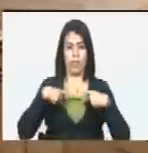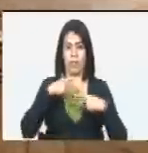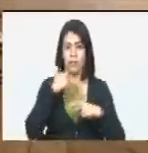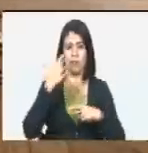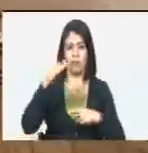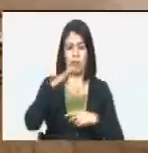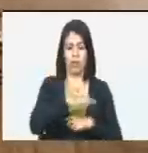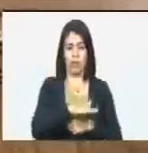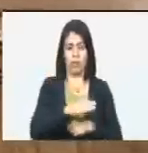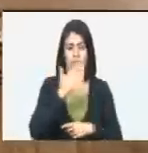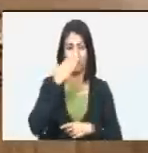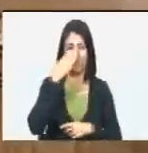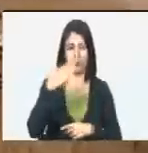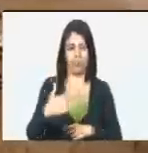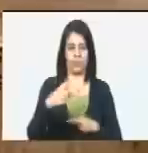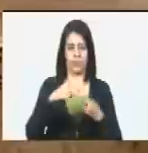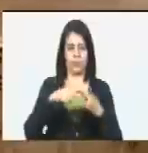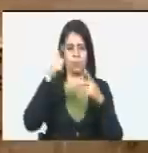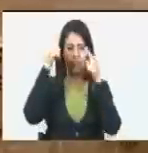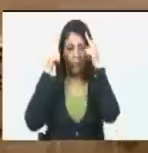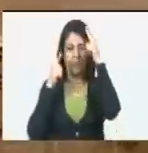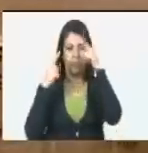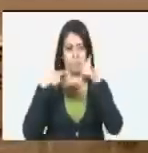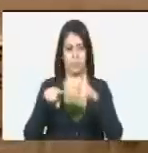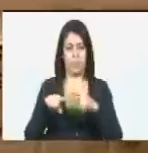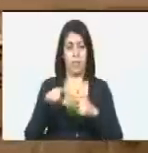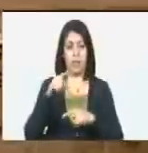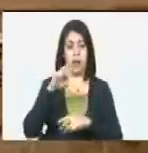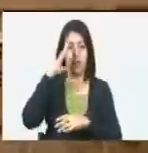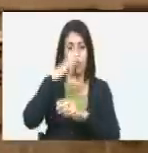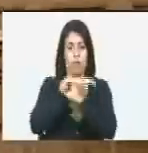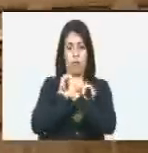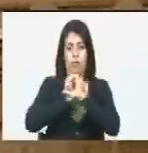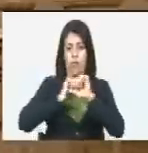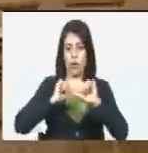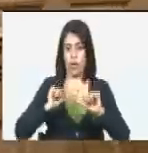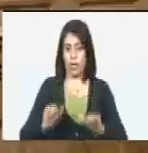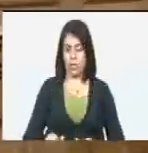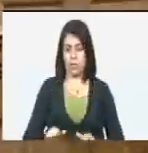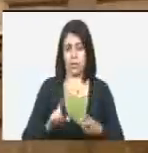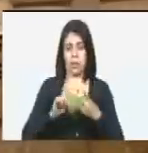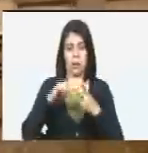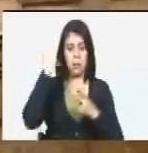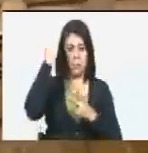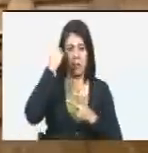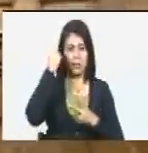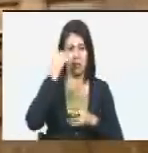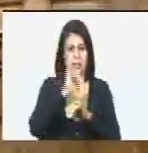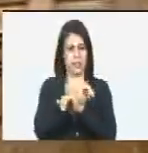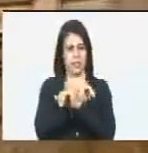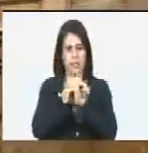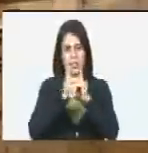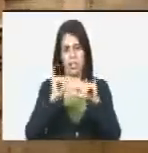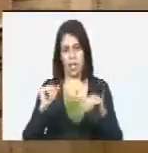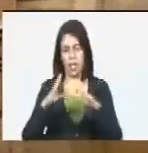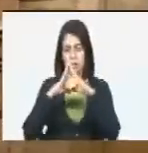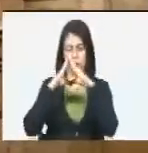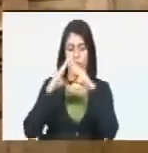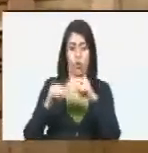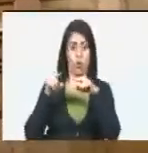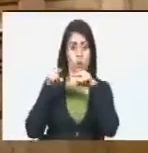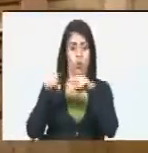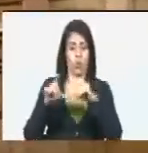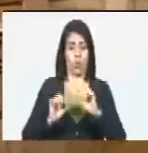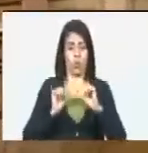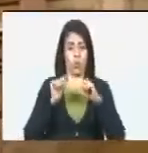Subestimó lo que el comandante Chávez había sembrado en la Fuerza Armada. Pensaba que era suficiente con el alzamiento de